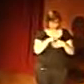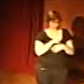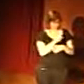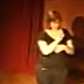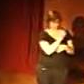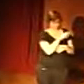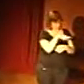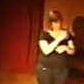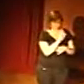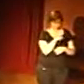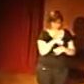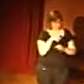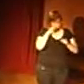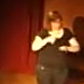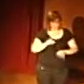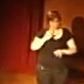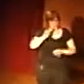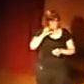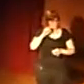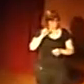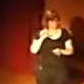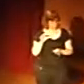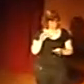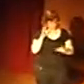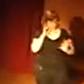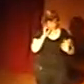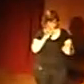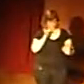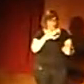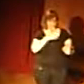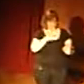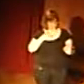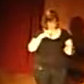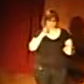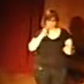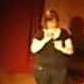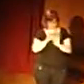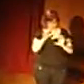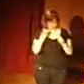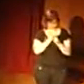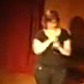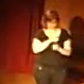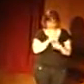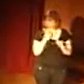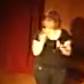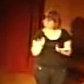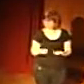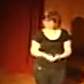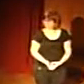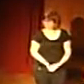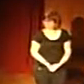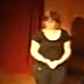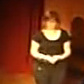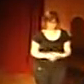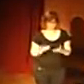previam sino es obra de Eugenio Lucas es algo muy evidente pero yo quiero que lo vean conmigo vamos fíjense en